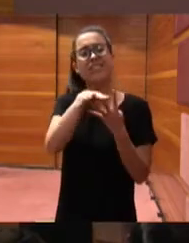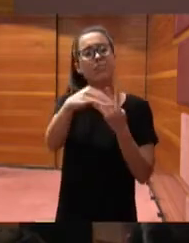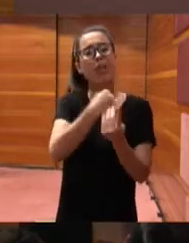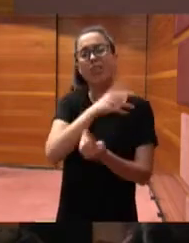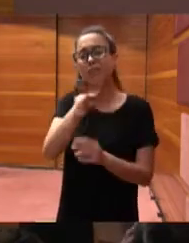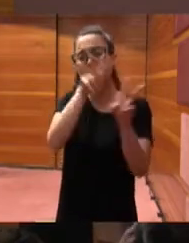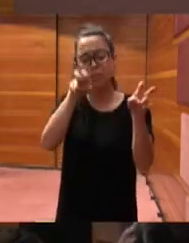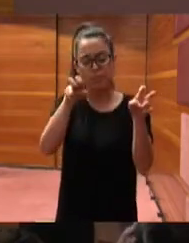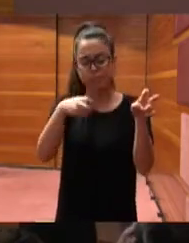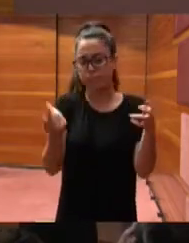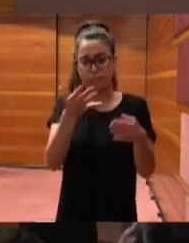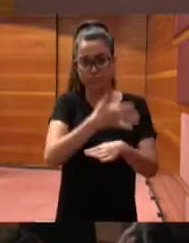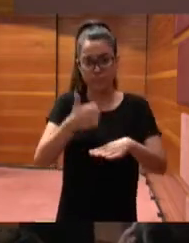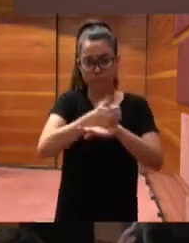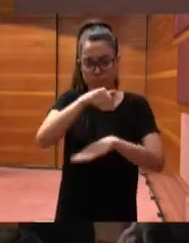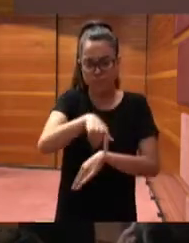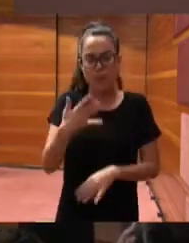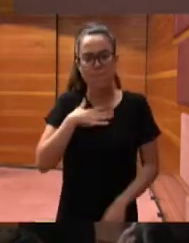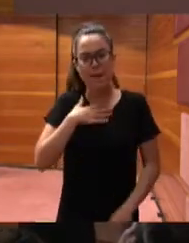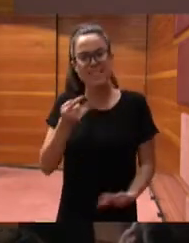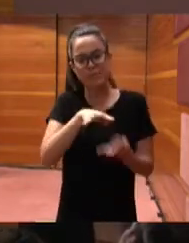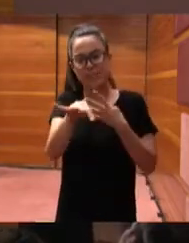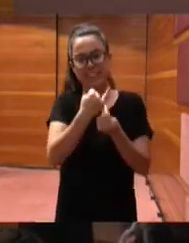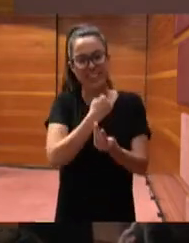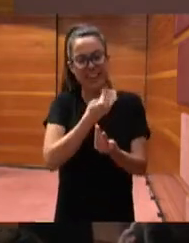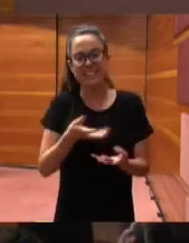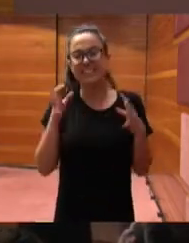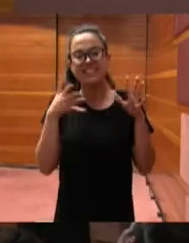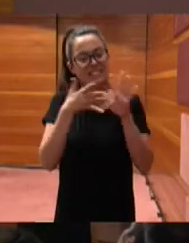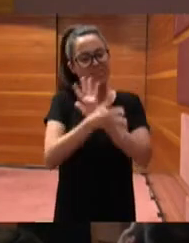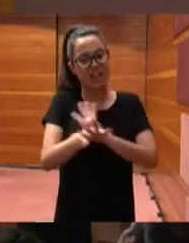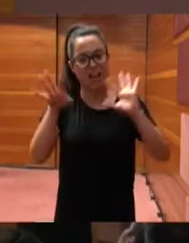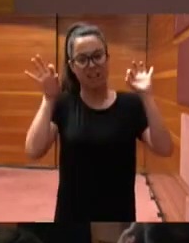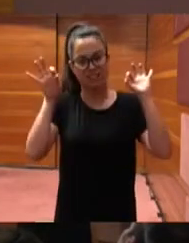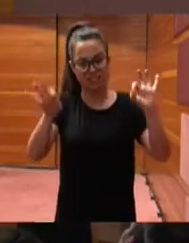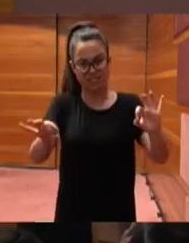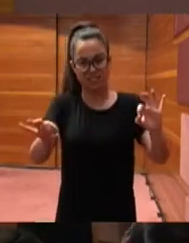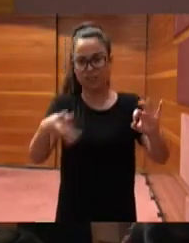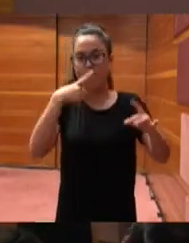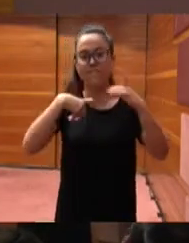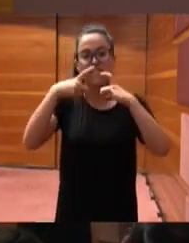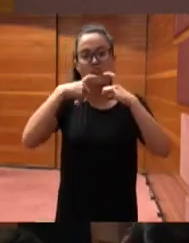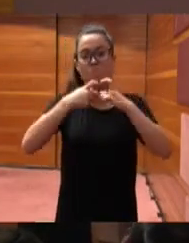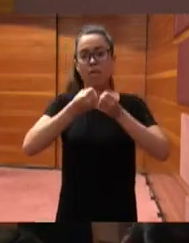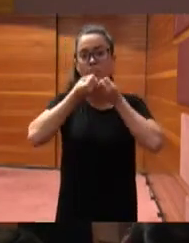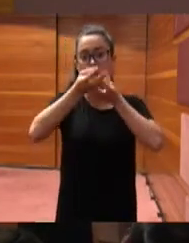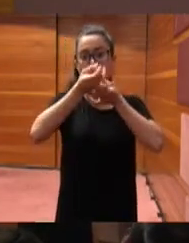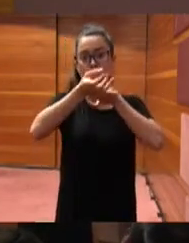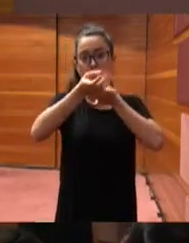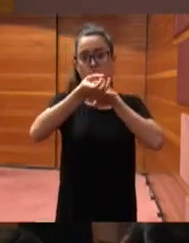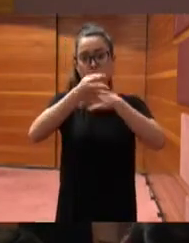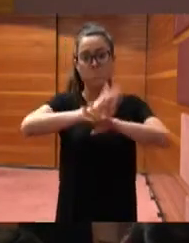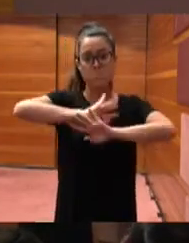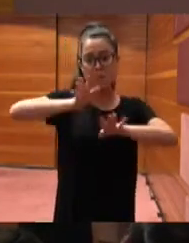de hoy, pero para mí eso sería transparencia. Ya veis que es más que meramente publicar información en un portal.